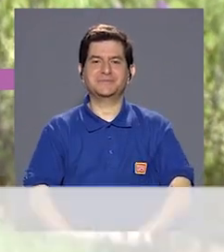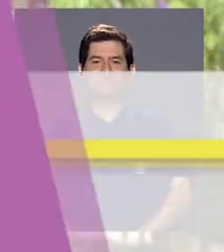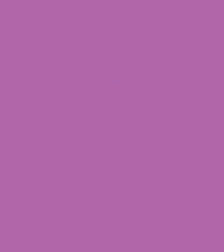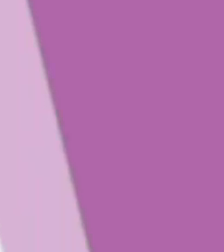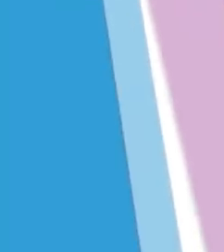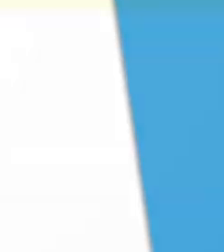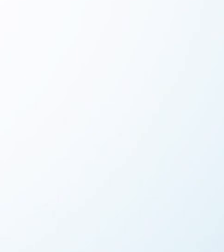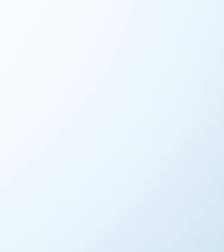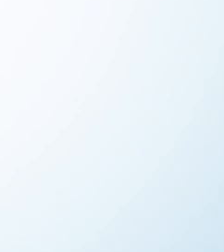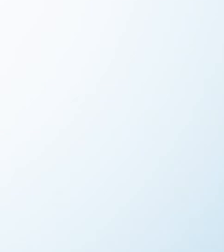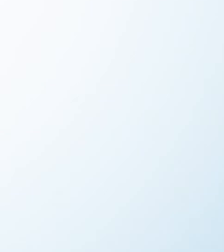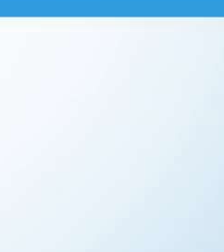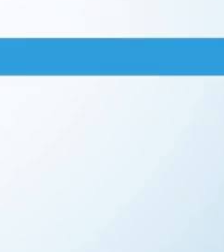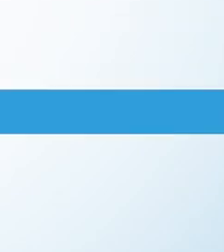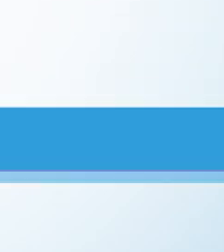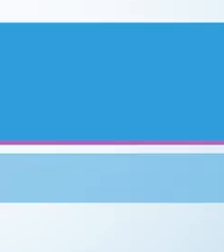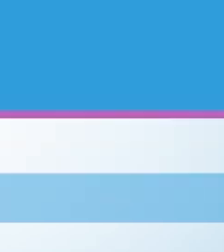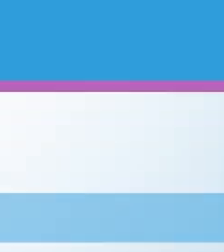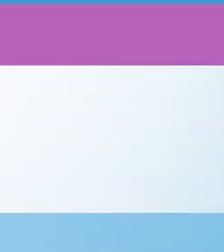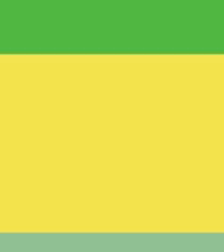Mejor.